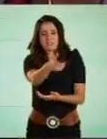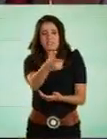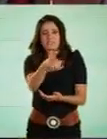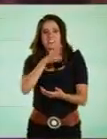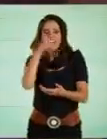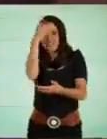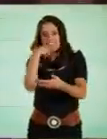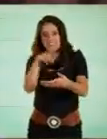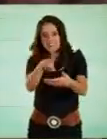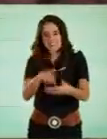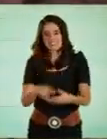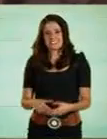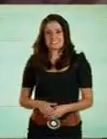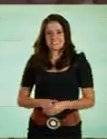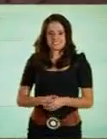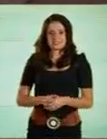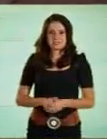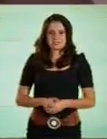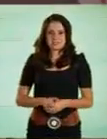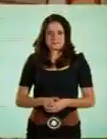ahí estás.